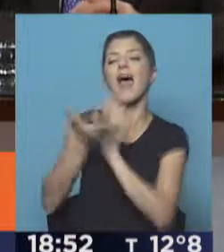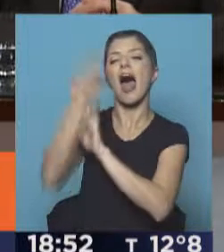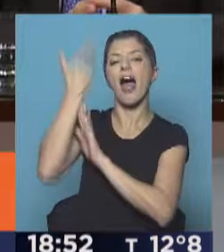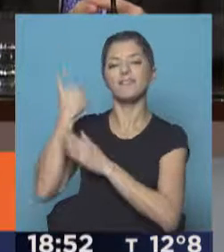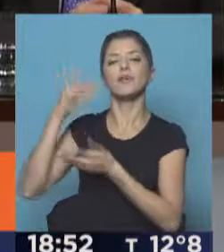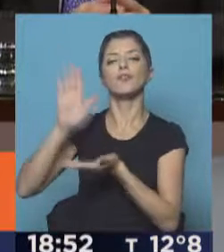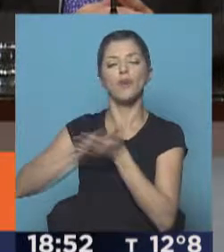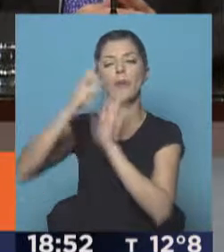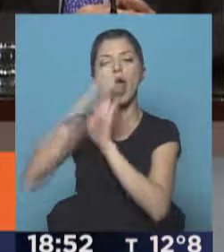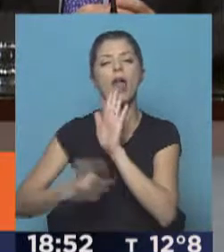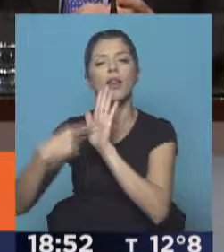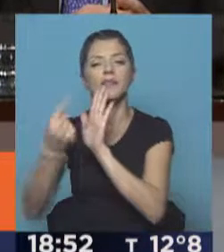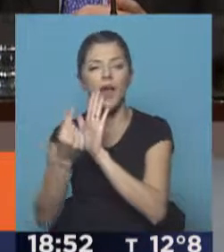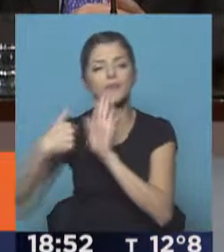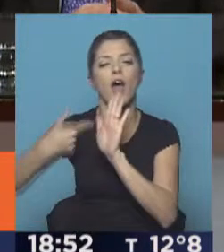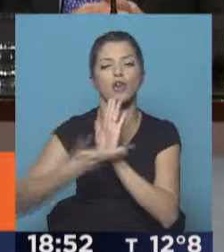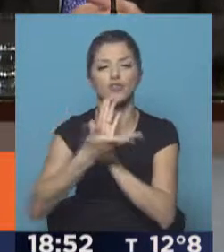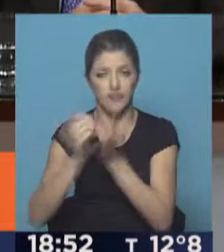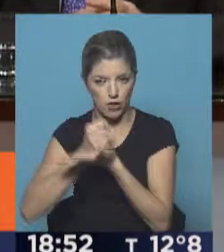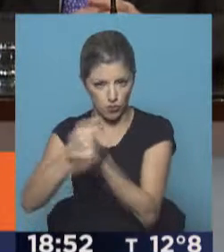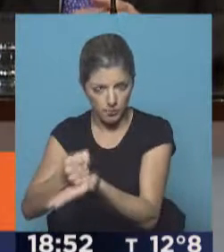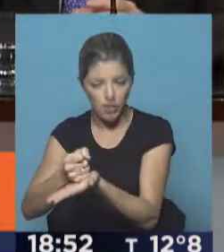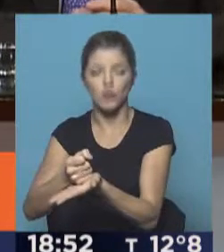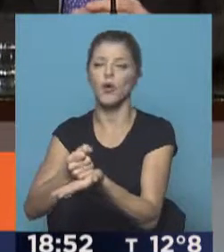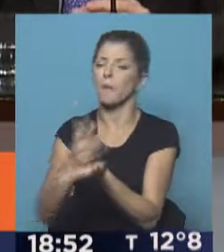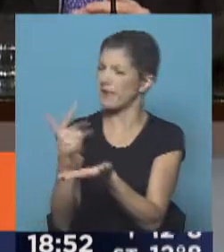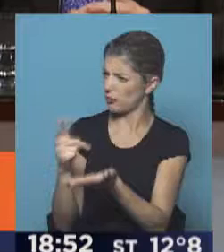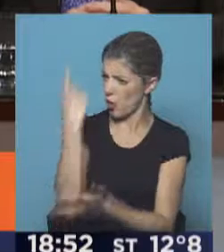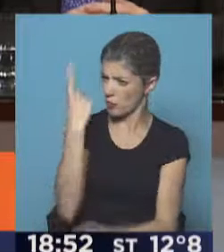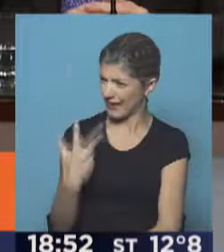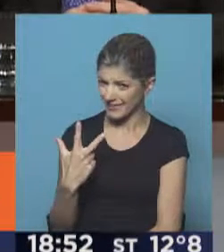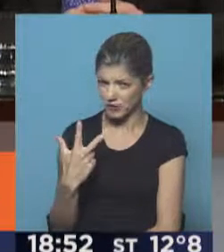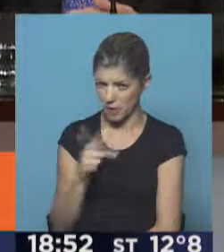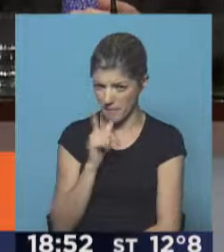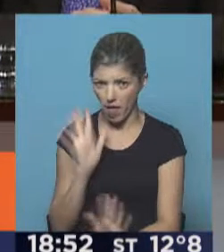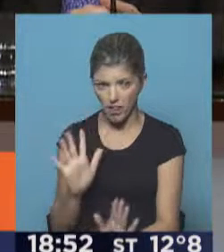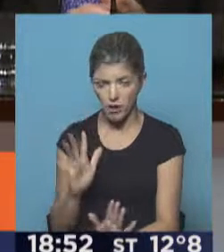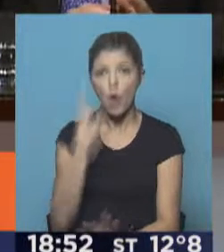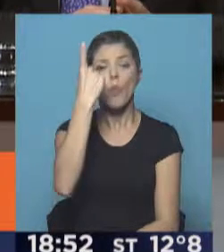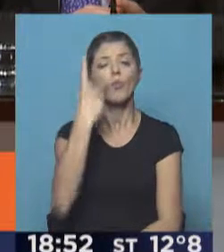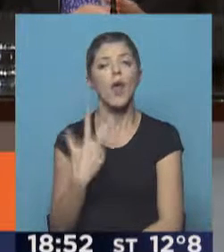social, que incluye ya aproximadamente un tercio, si no me equivoco, de los